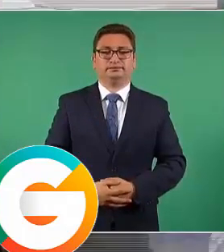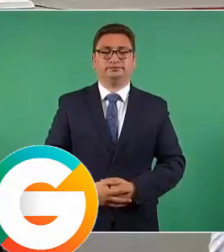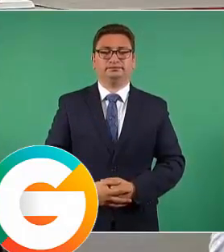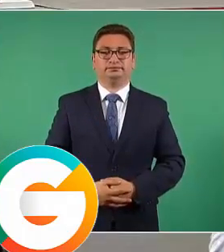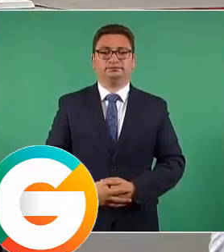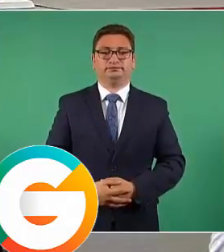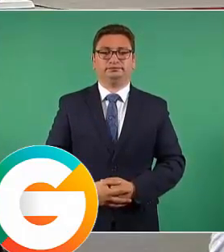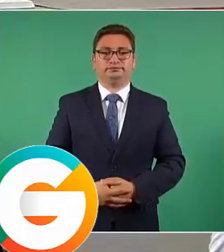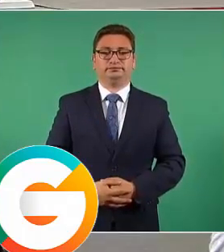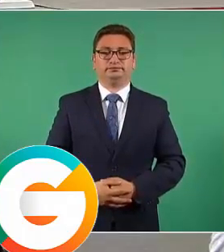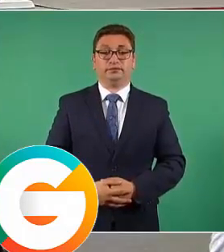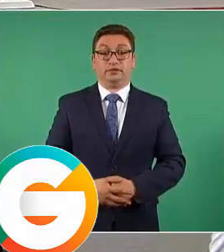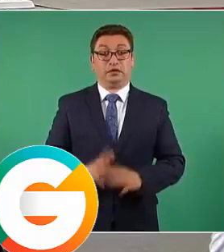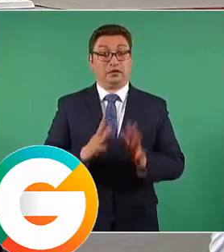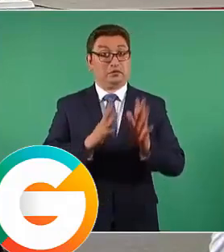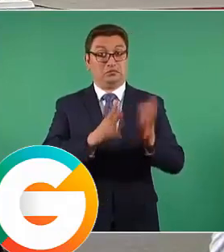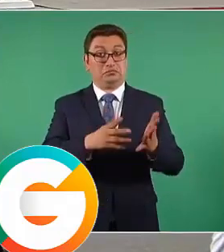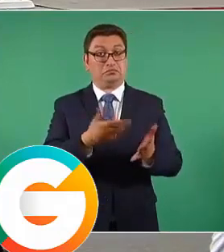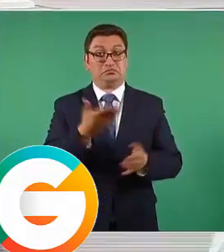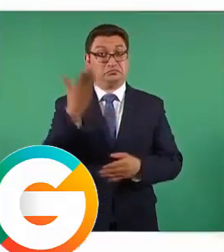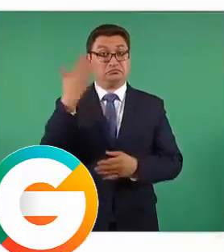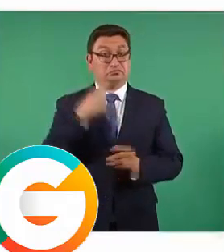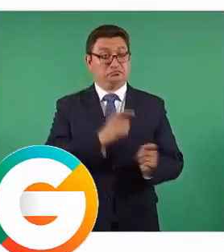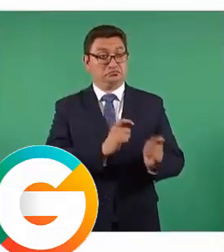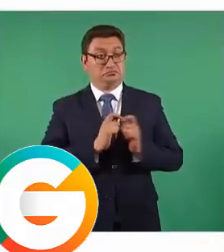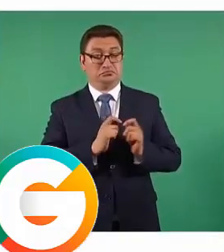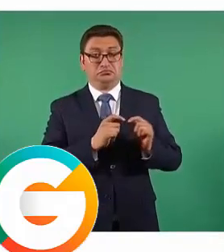Así estaba.